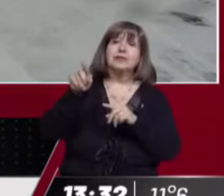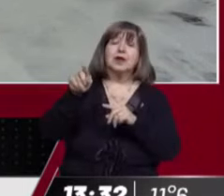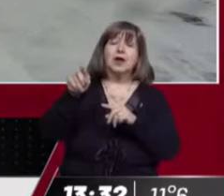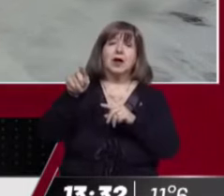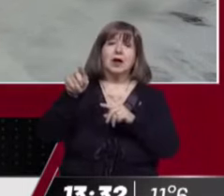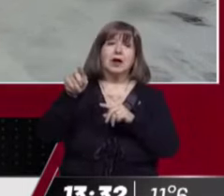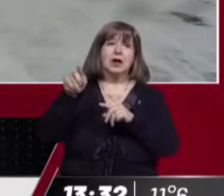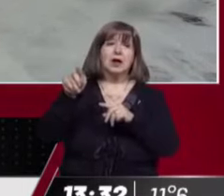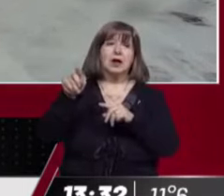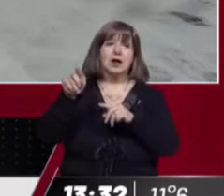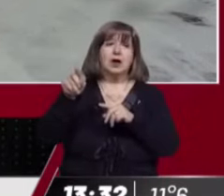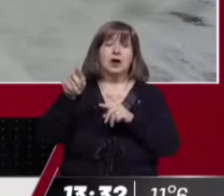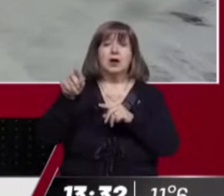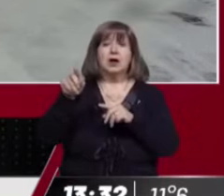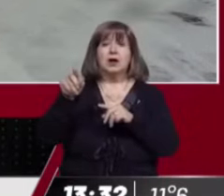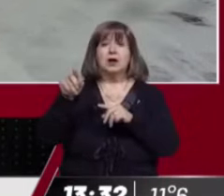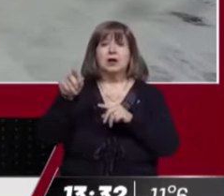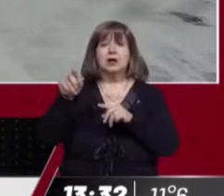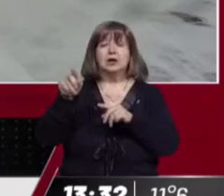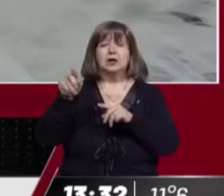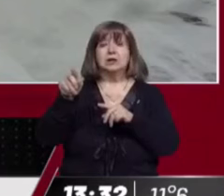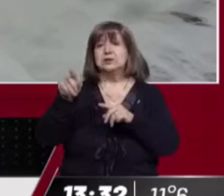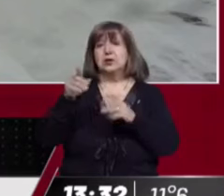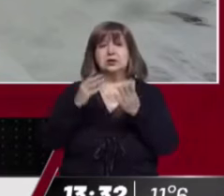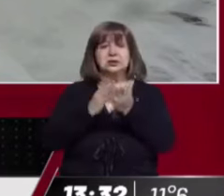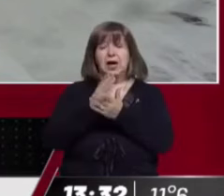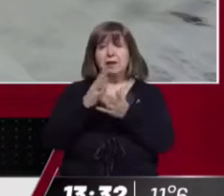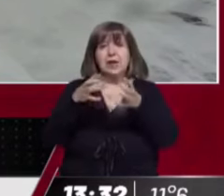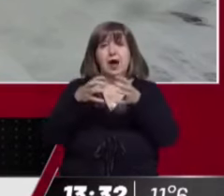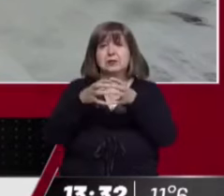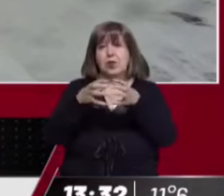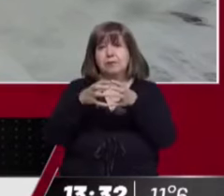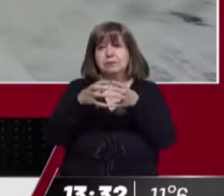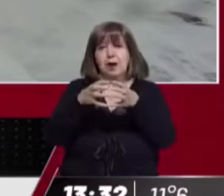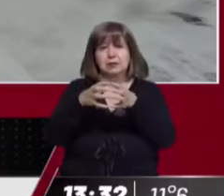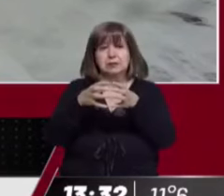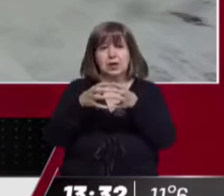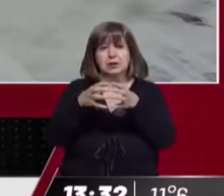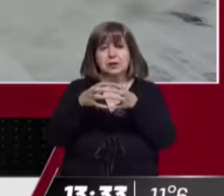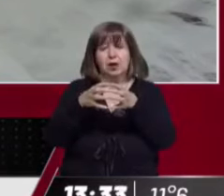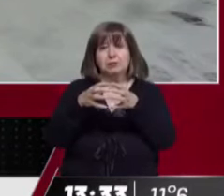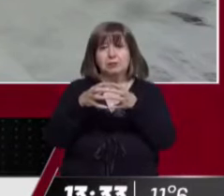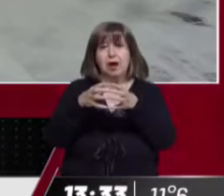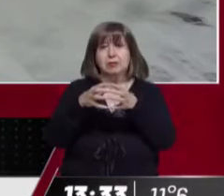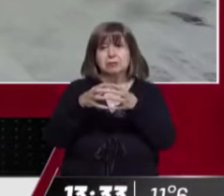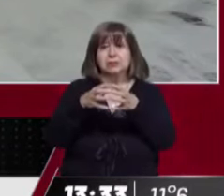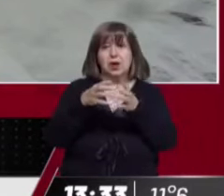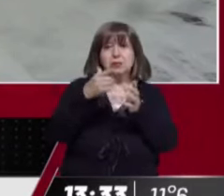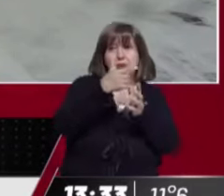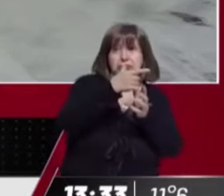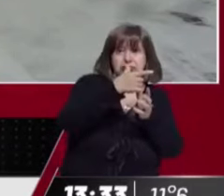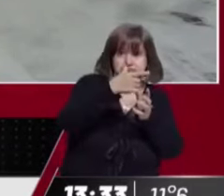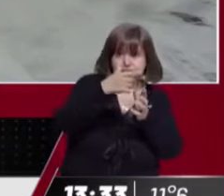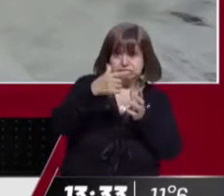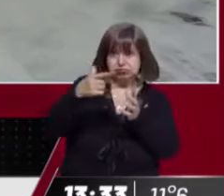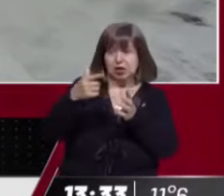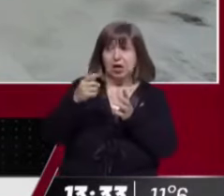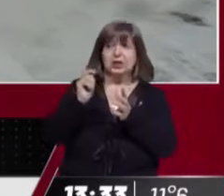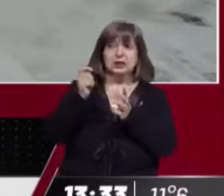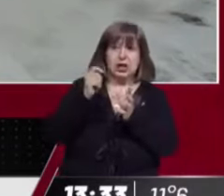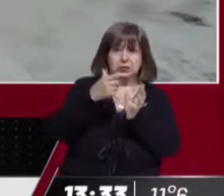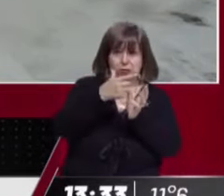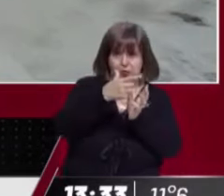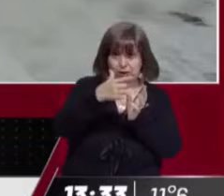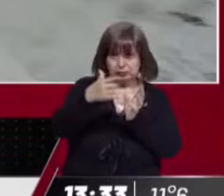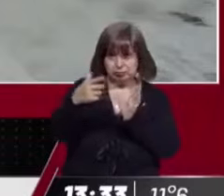venido Quizás El 1% con mi grupo que está Acá cerquita tuyo que se acerque la cámara bueno porque podemos ven parece